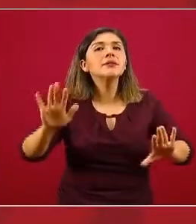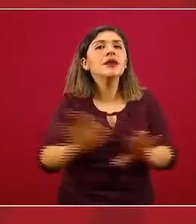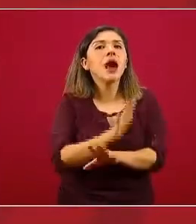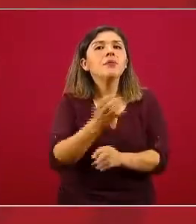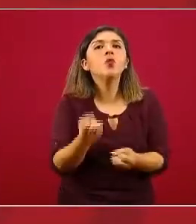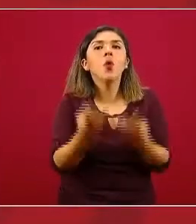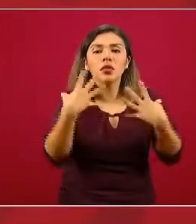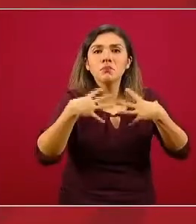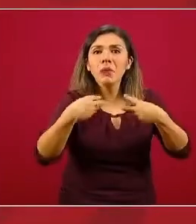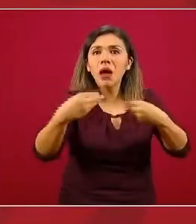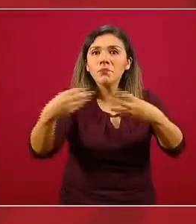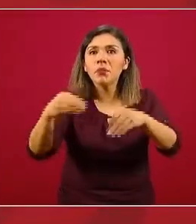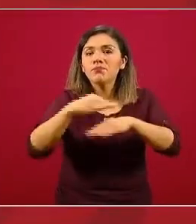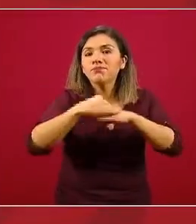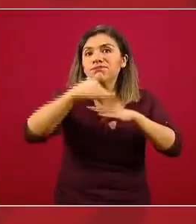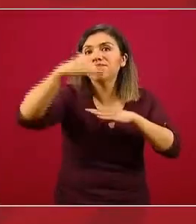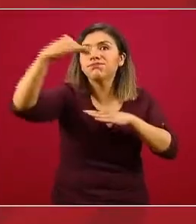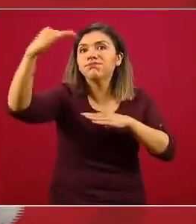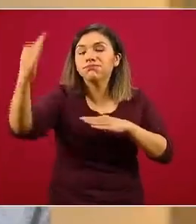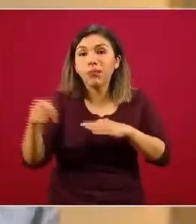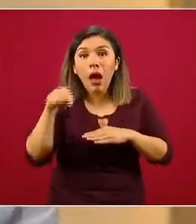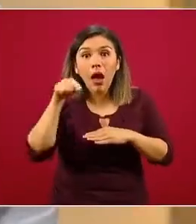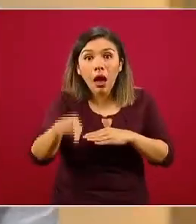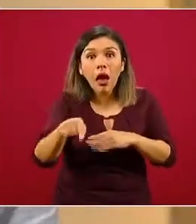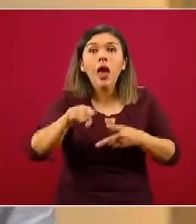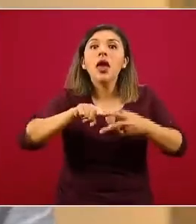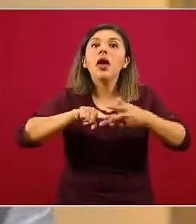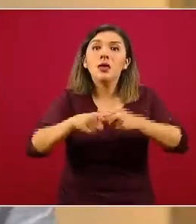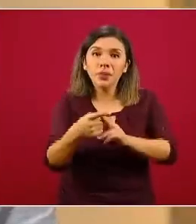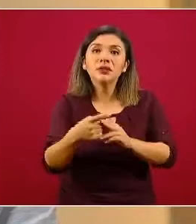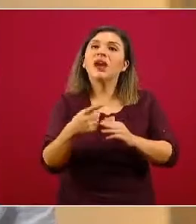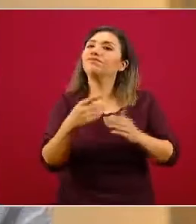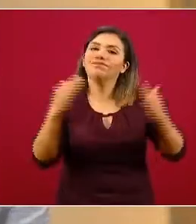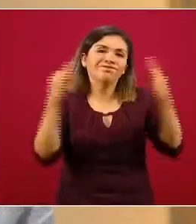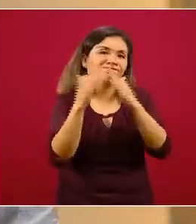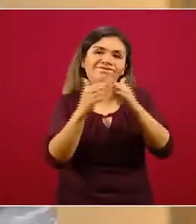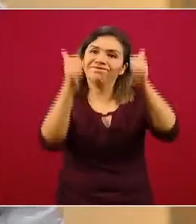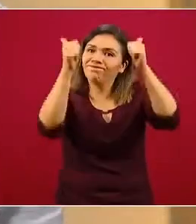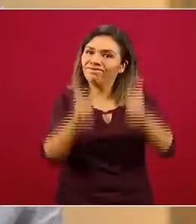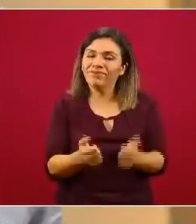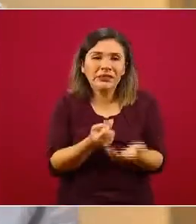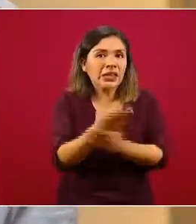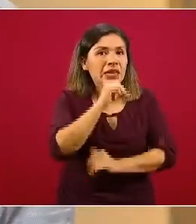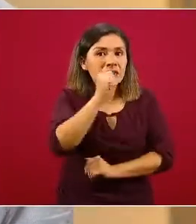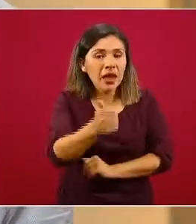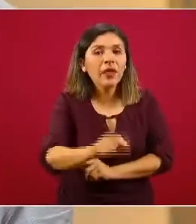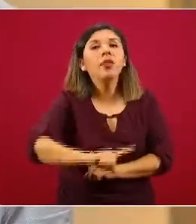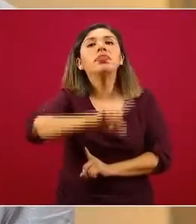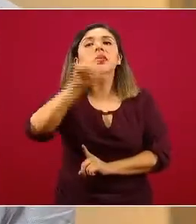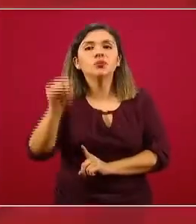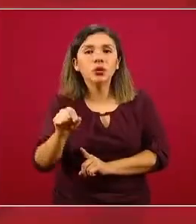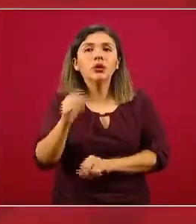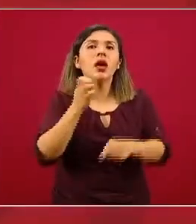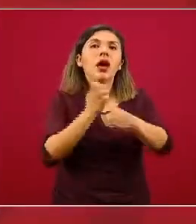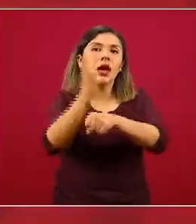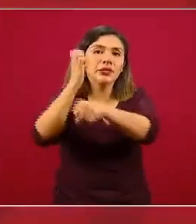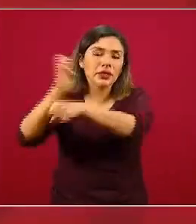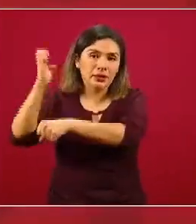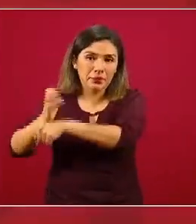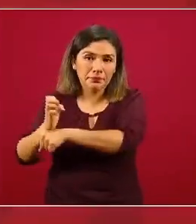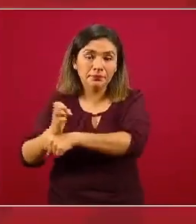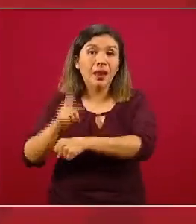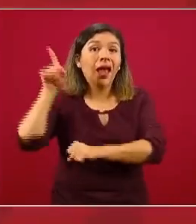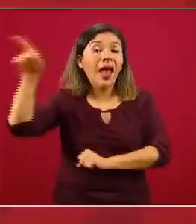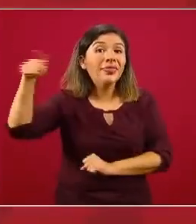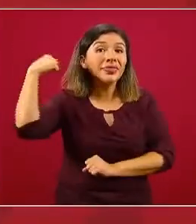de crecimiento de la epidemia, y arrancamos con una jornada nacional y nos seguimos con una jornada estatal. El caso específico